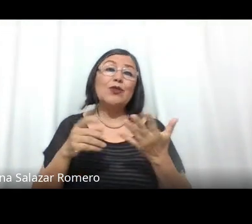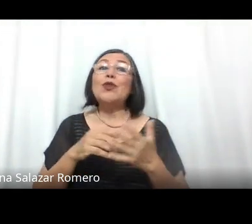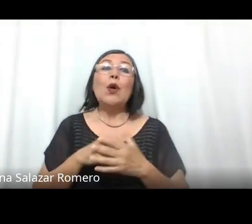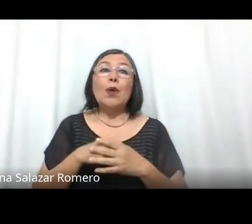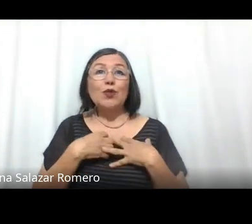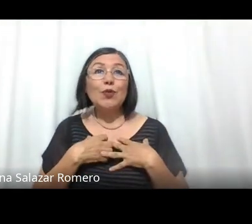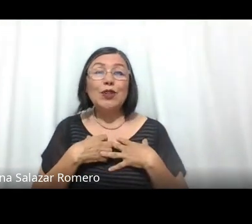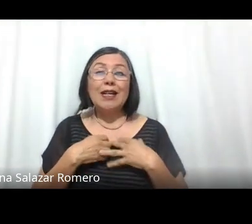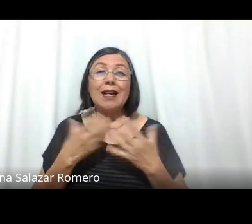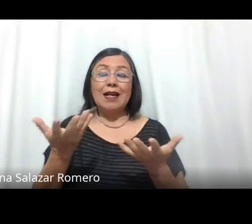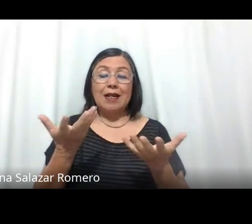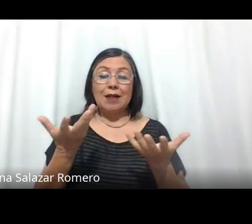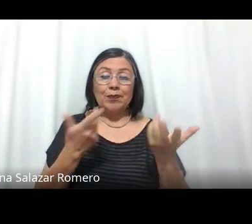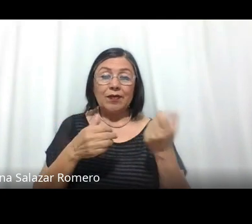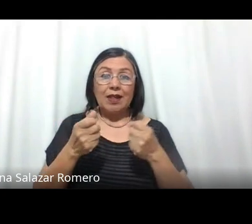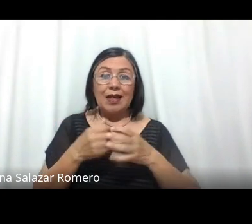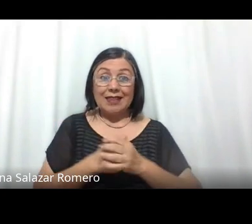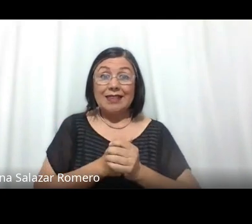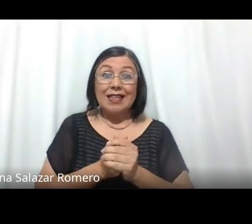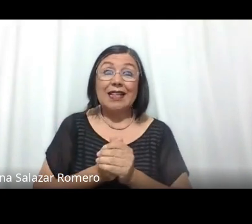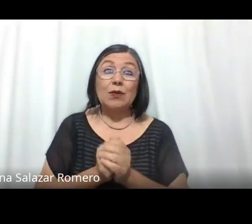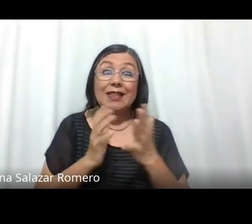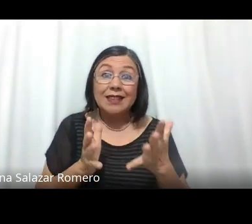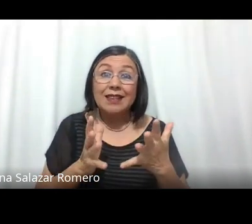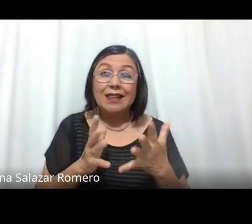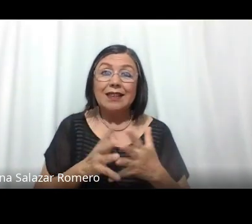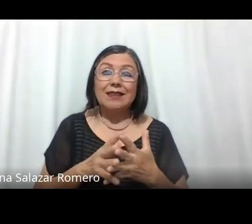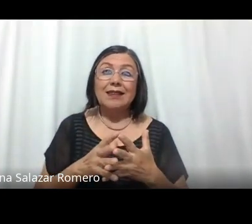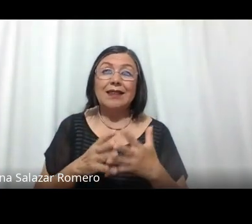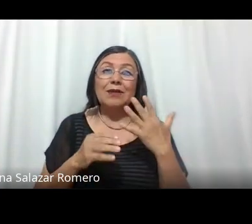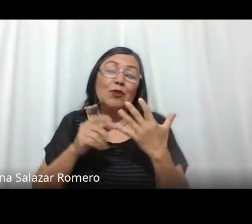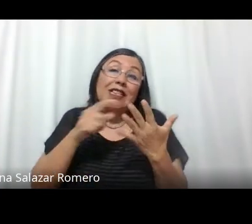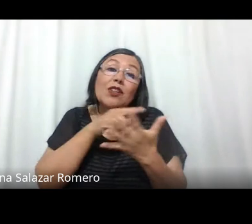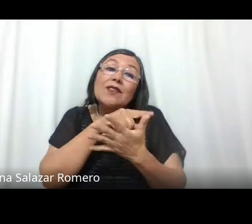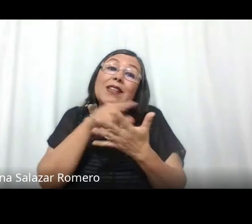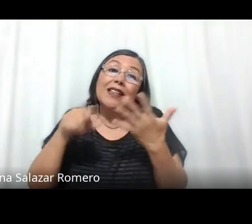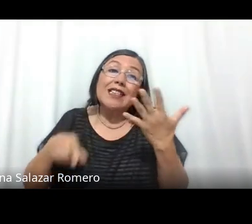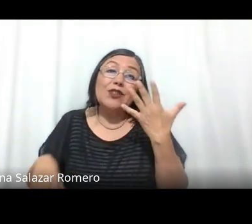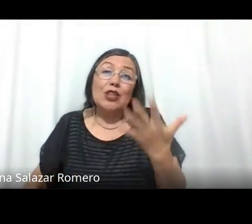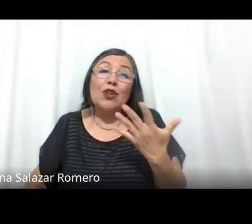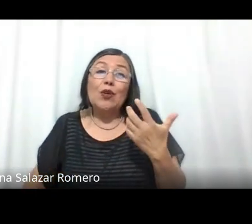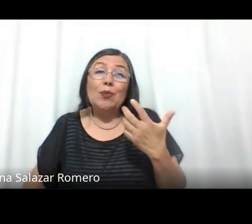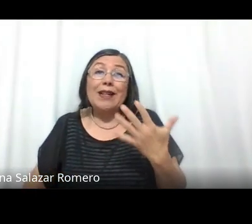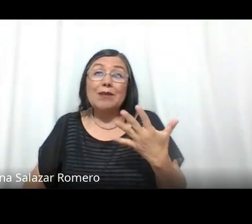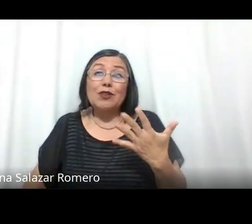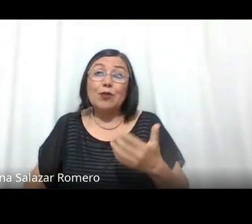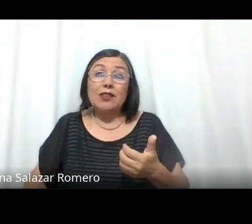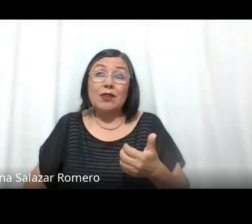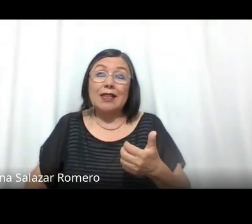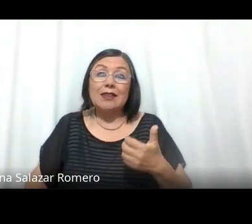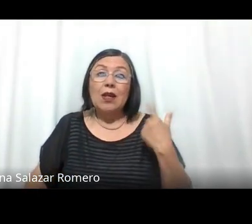estos son, cuando yo voy a realizar una seña, ¿sí? Me tengo que fijar en estos 5